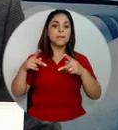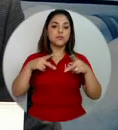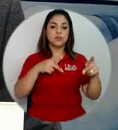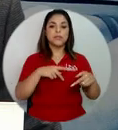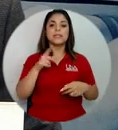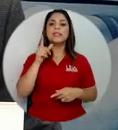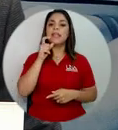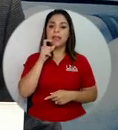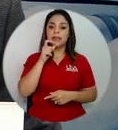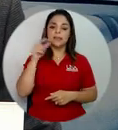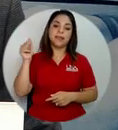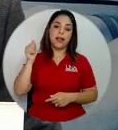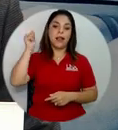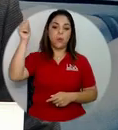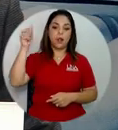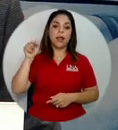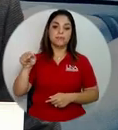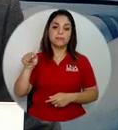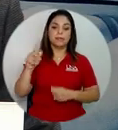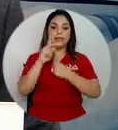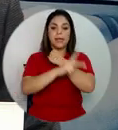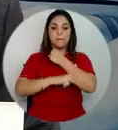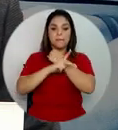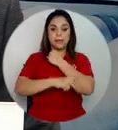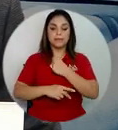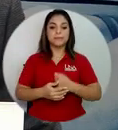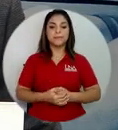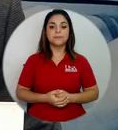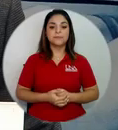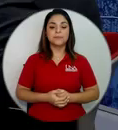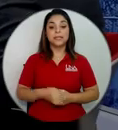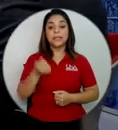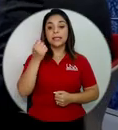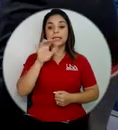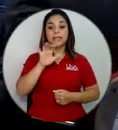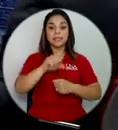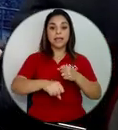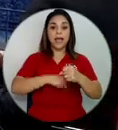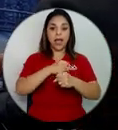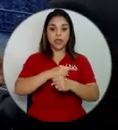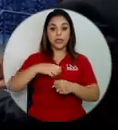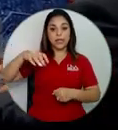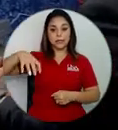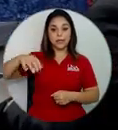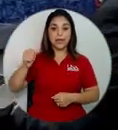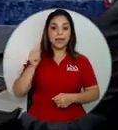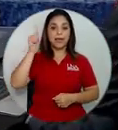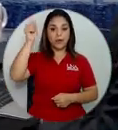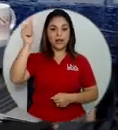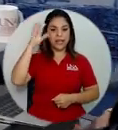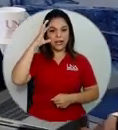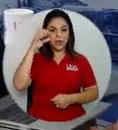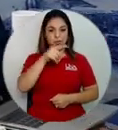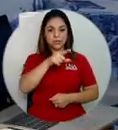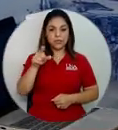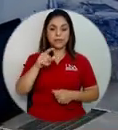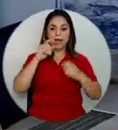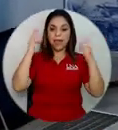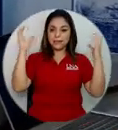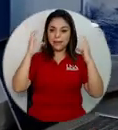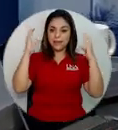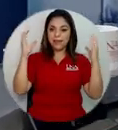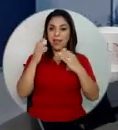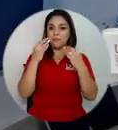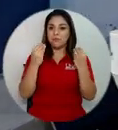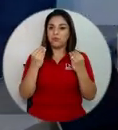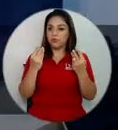en este caso, de Alajuela y del país. Los 15 años de la sede, me imagino que interuniversitaria de Alajuela, me imagino que los van a celebrar